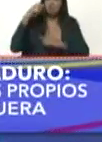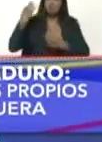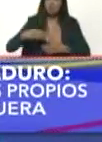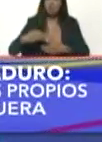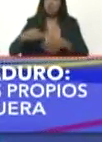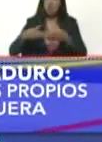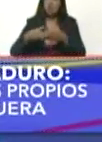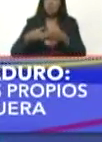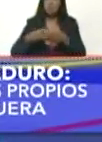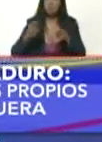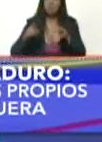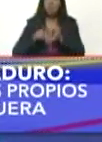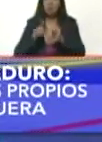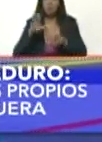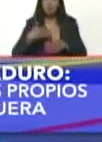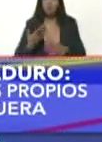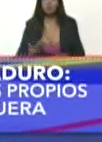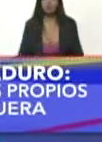del Comando Sur.